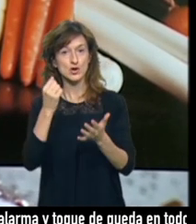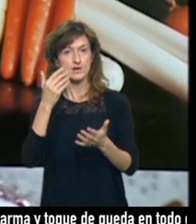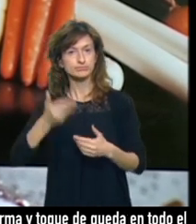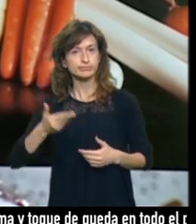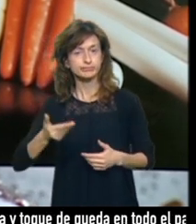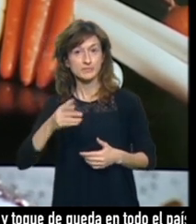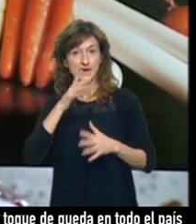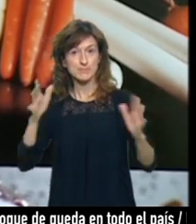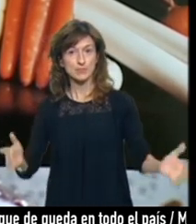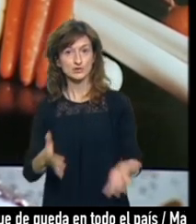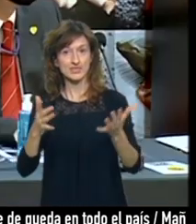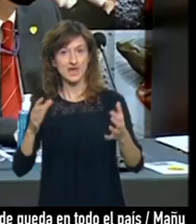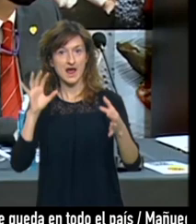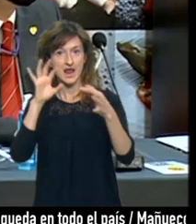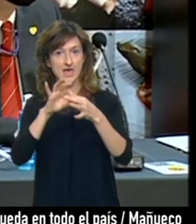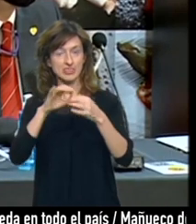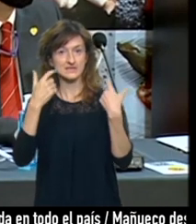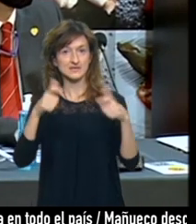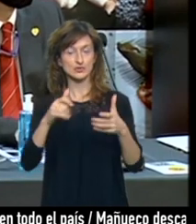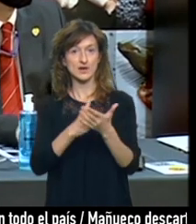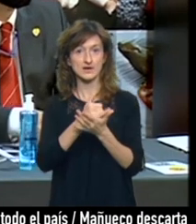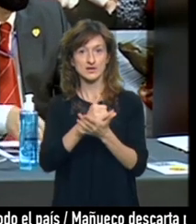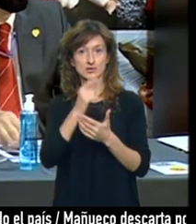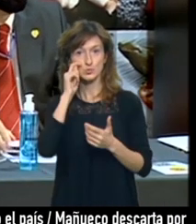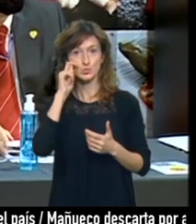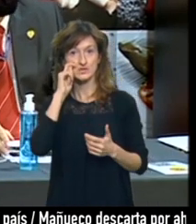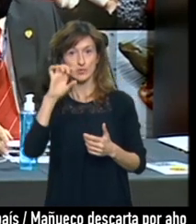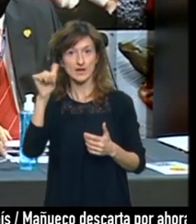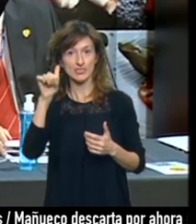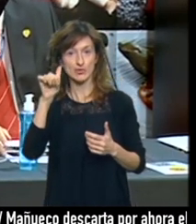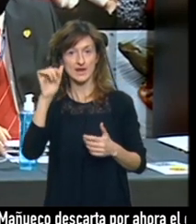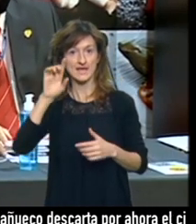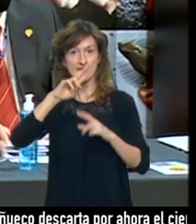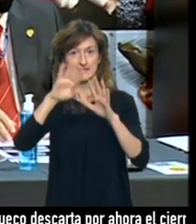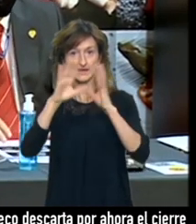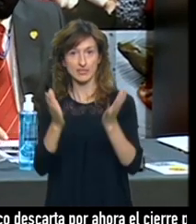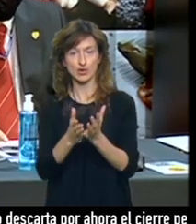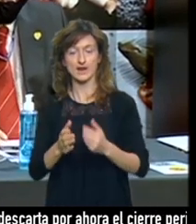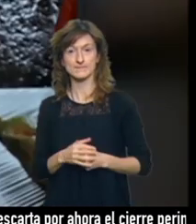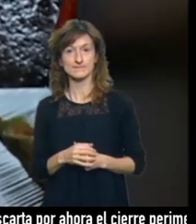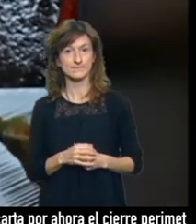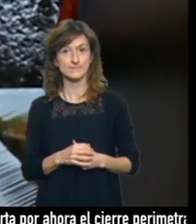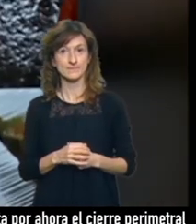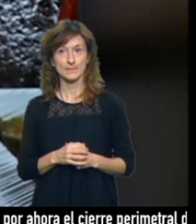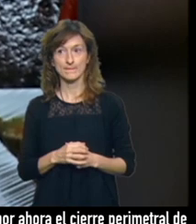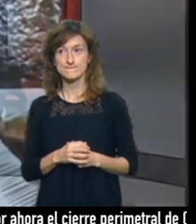para potenciar las alianzas entre el sector agrícola y el turismo nacional e internacional.